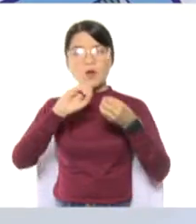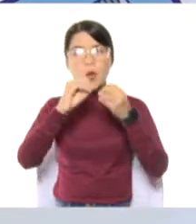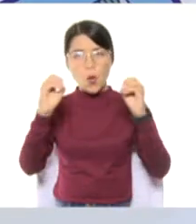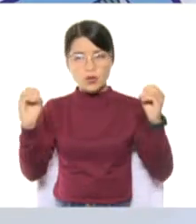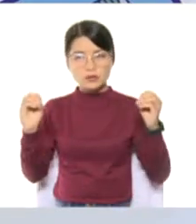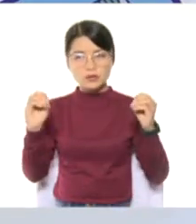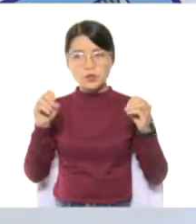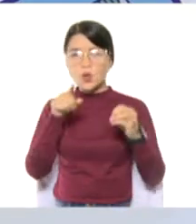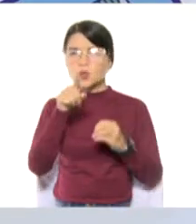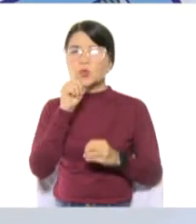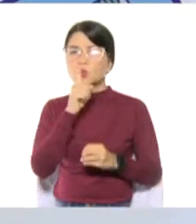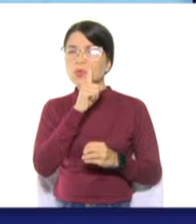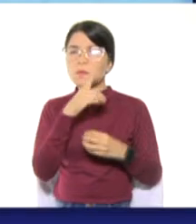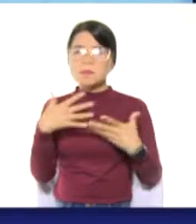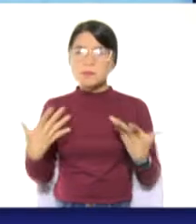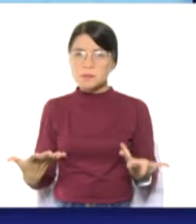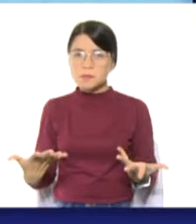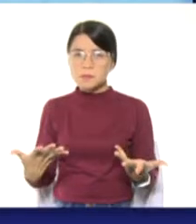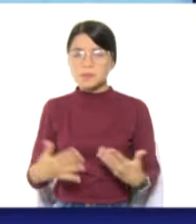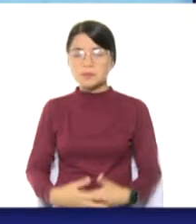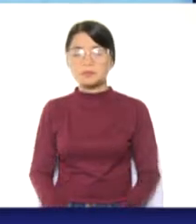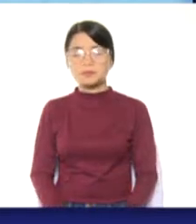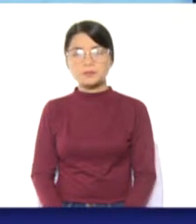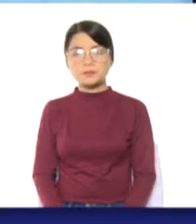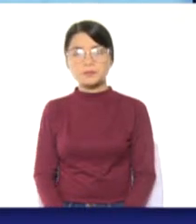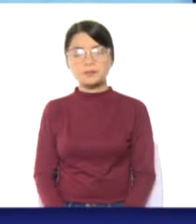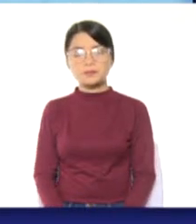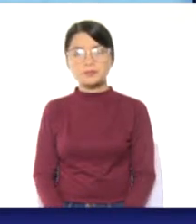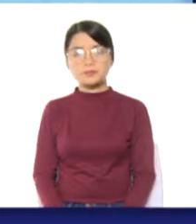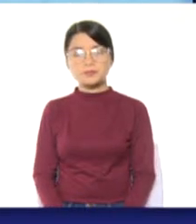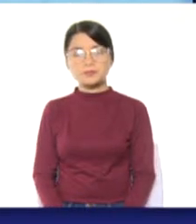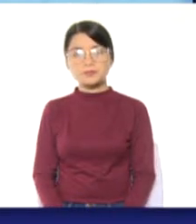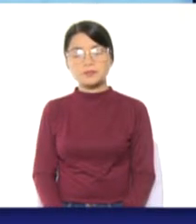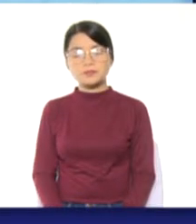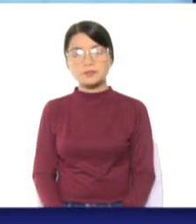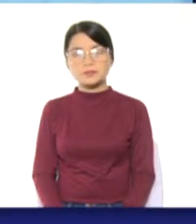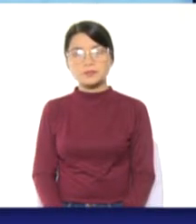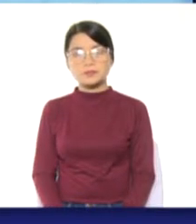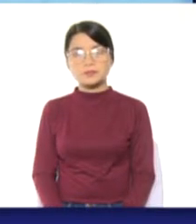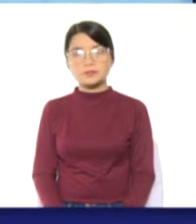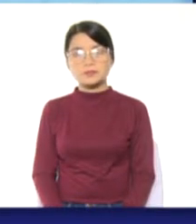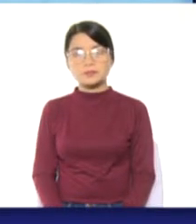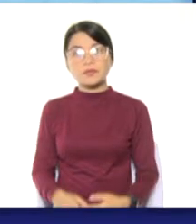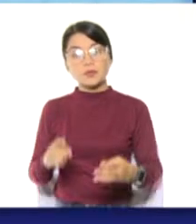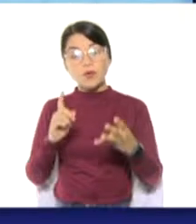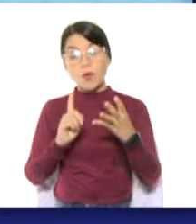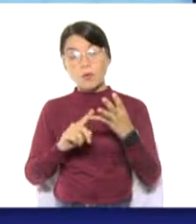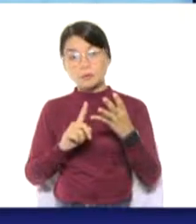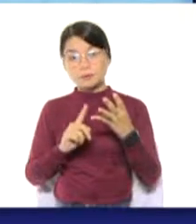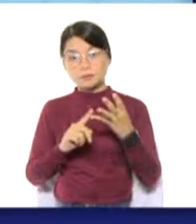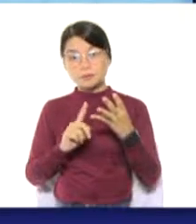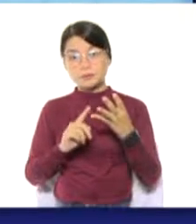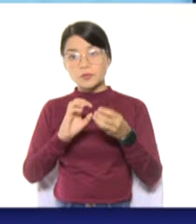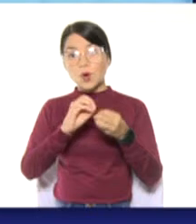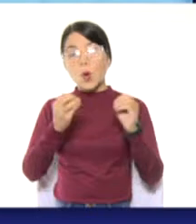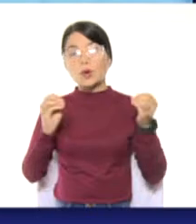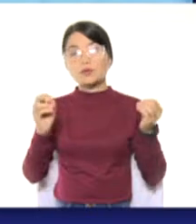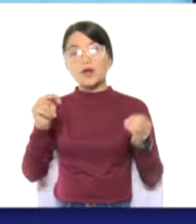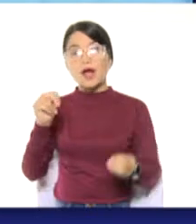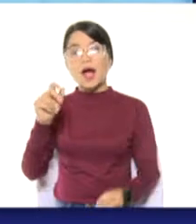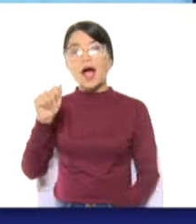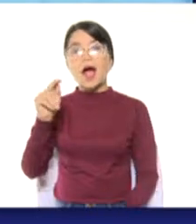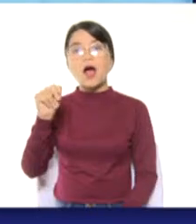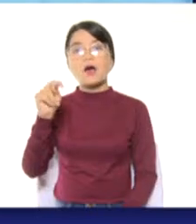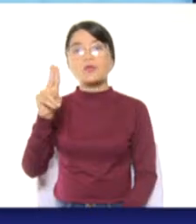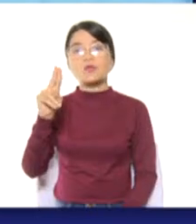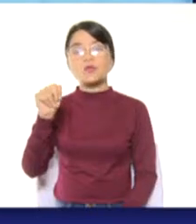las enunciativas. Las enunciativas que hacen anunciar realmente o informar de forma objetiva o